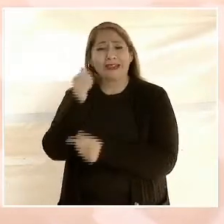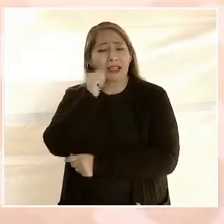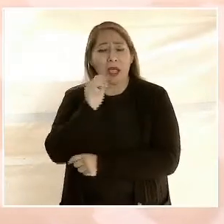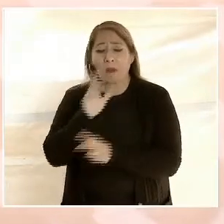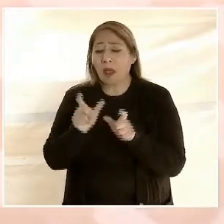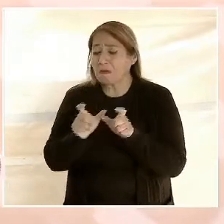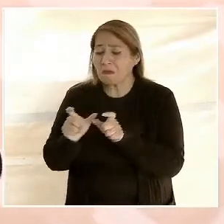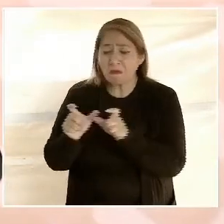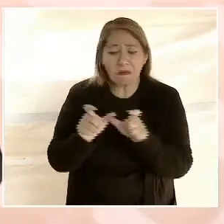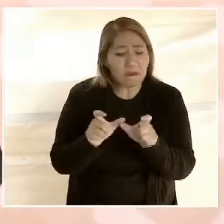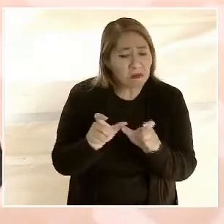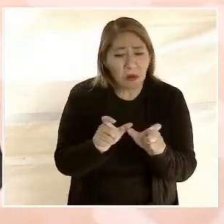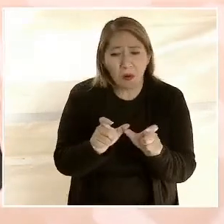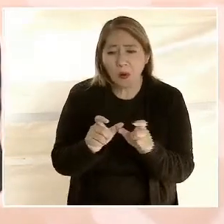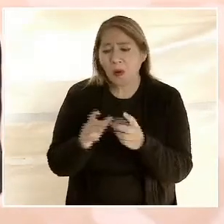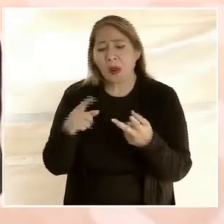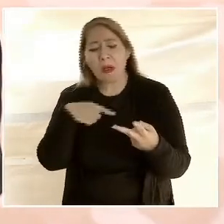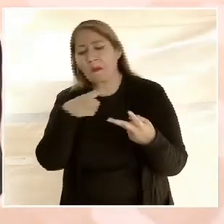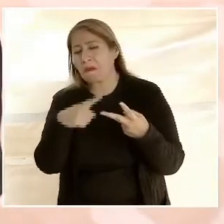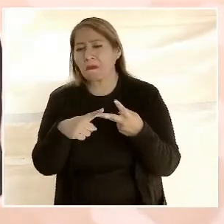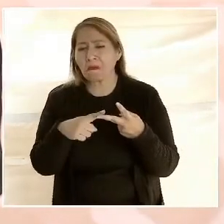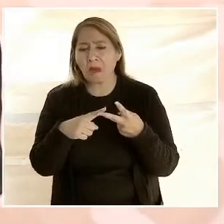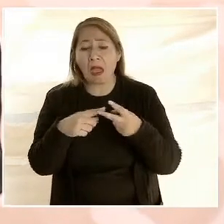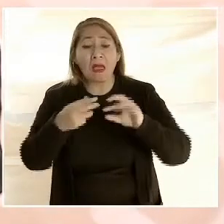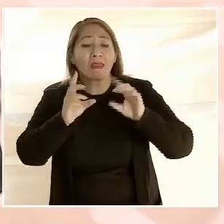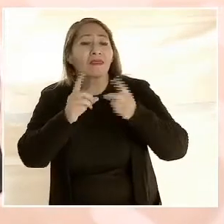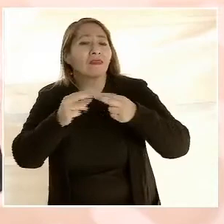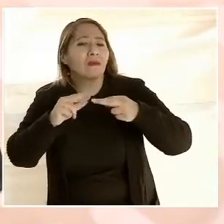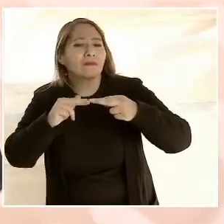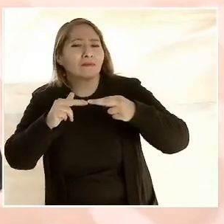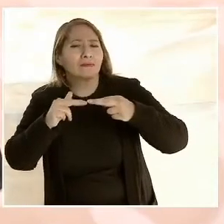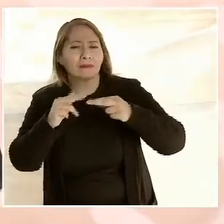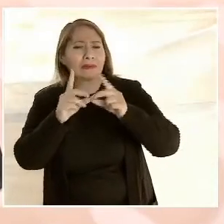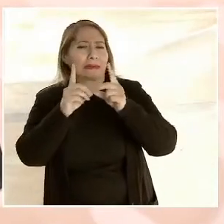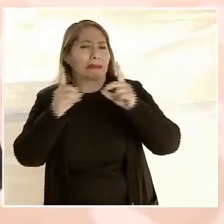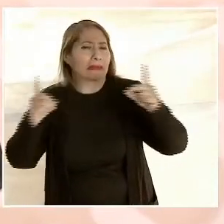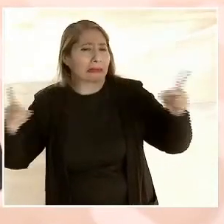desarrollo y en bienestar.